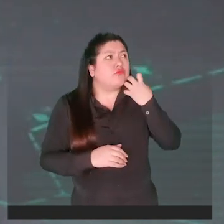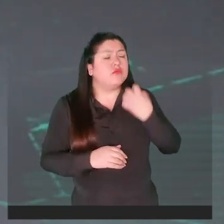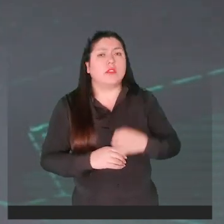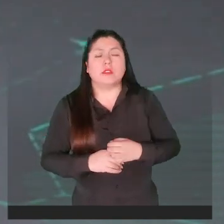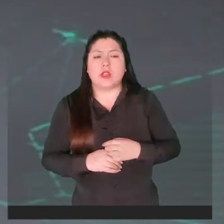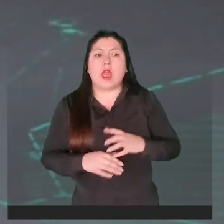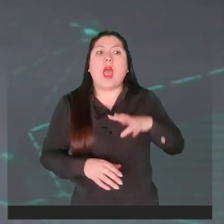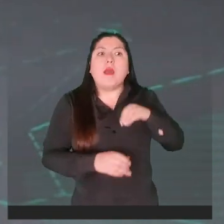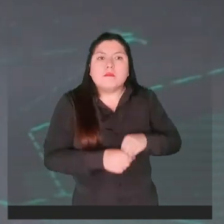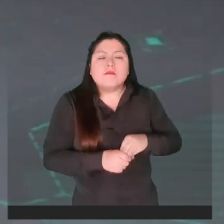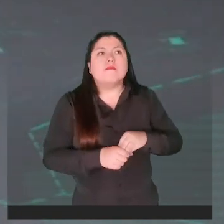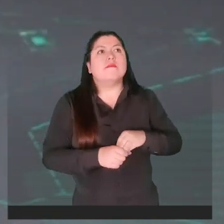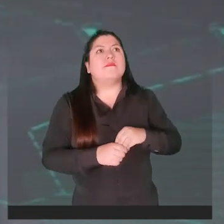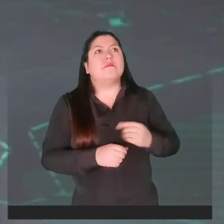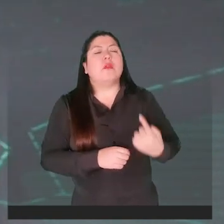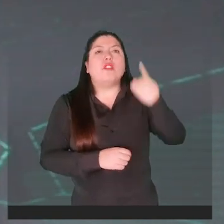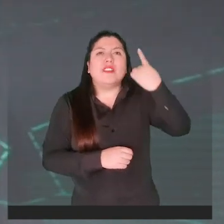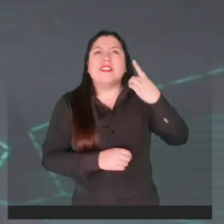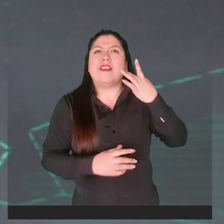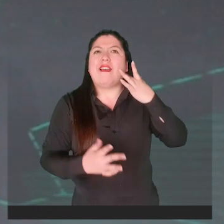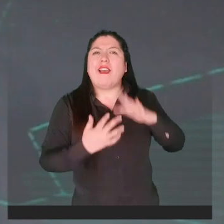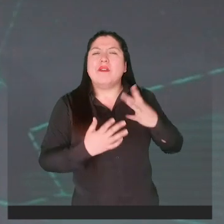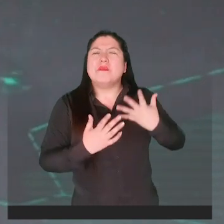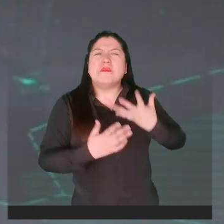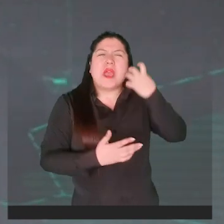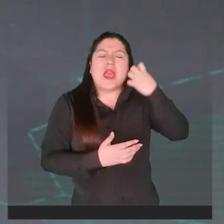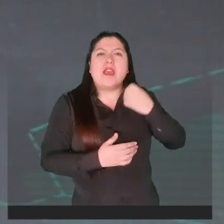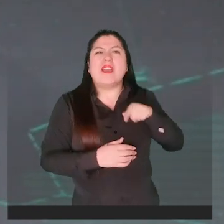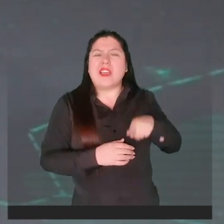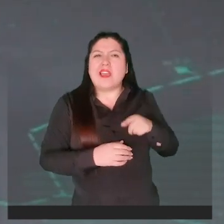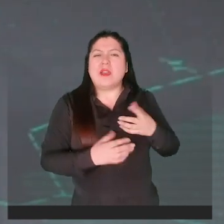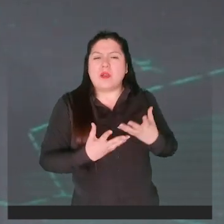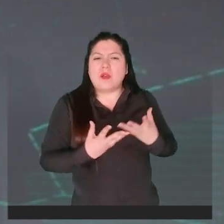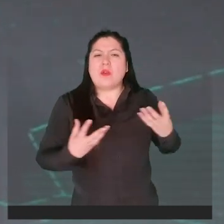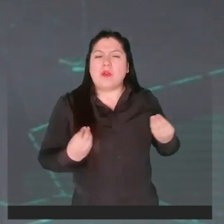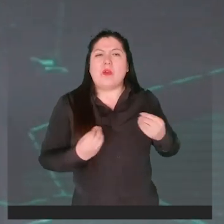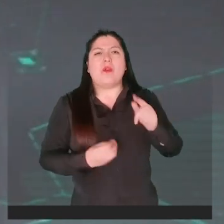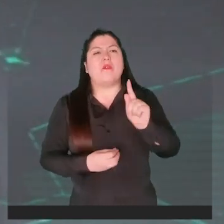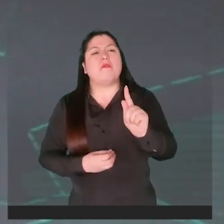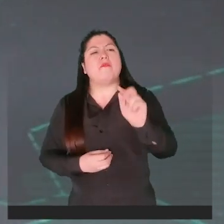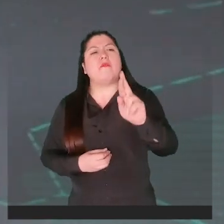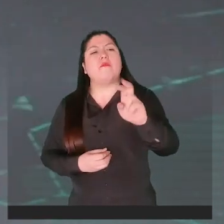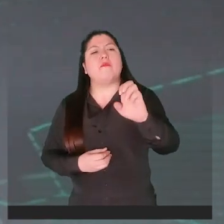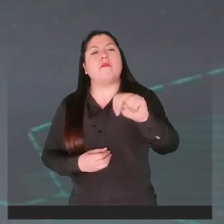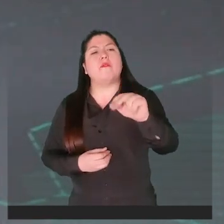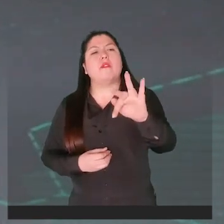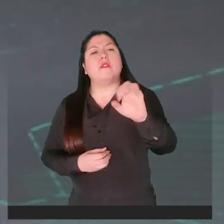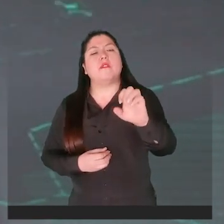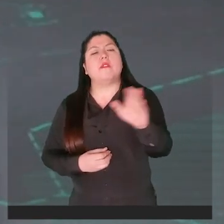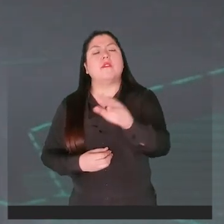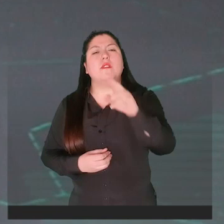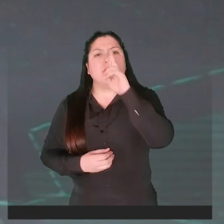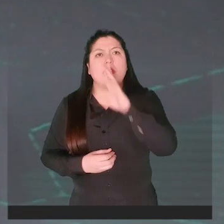del bipartidismo del Frente Nacional y sigue teniendo figuras que poco respaldan un